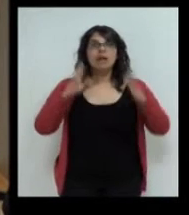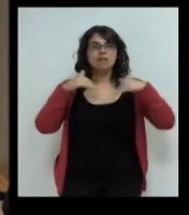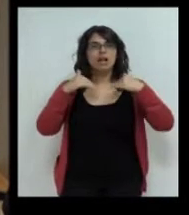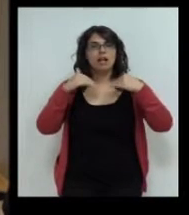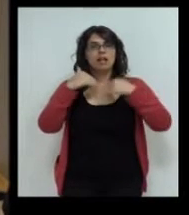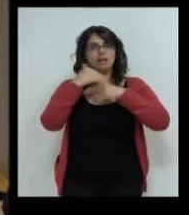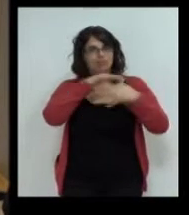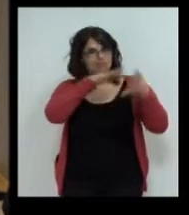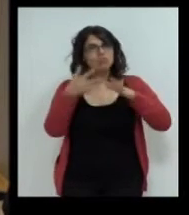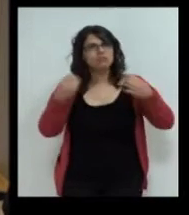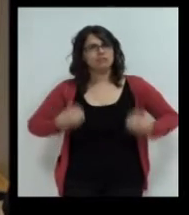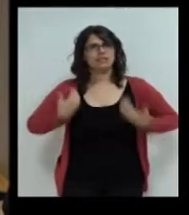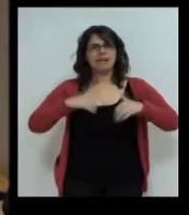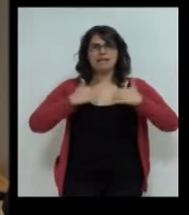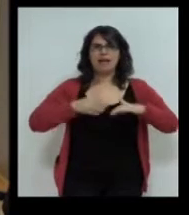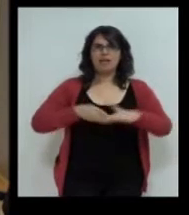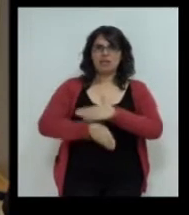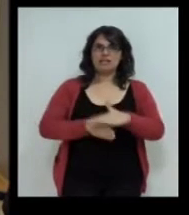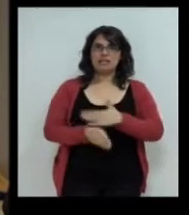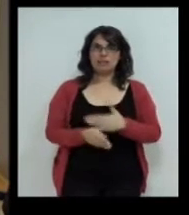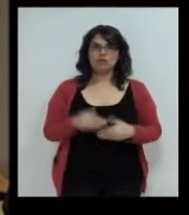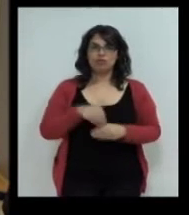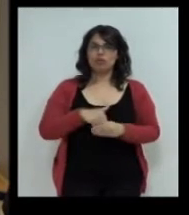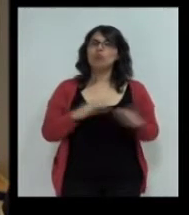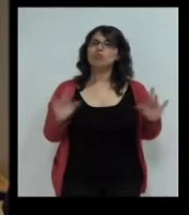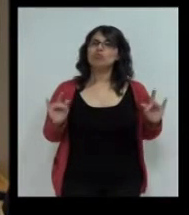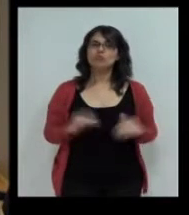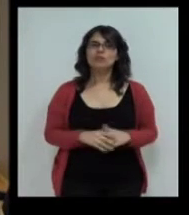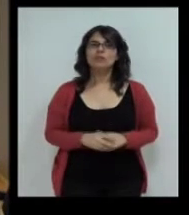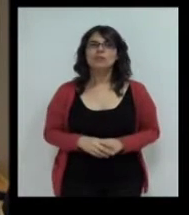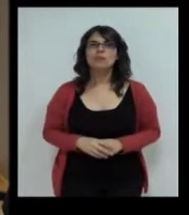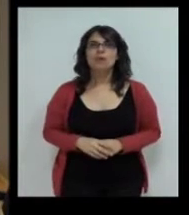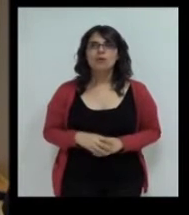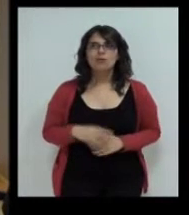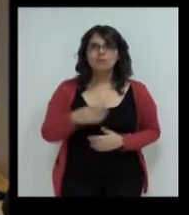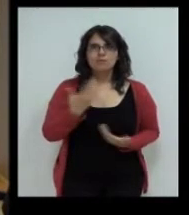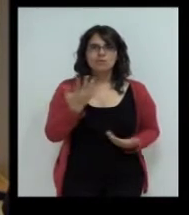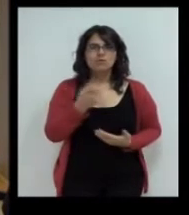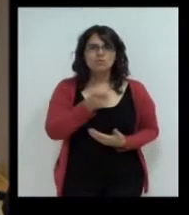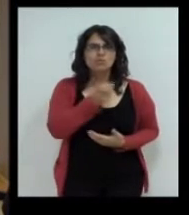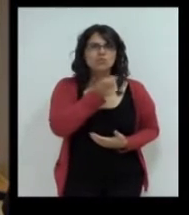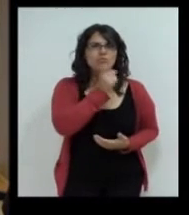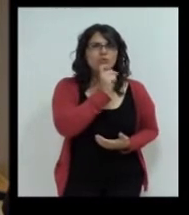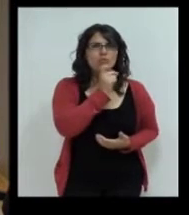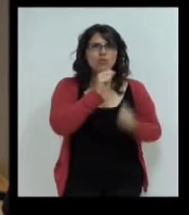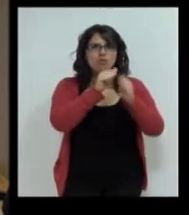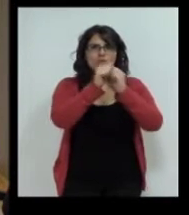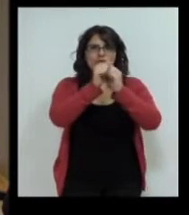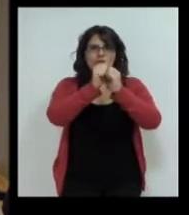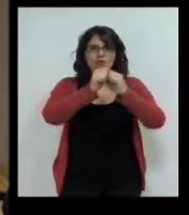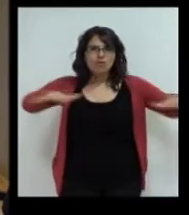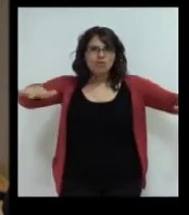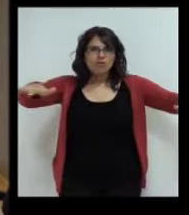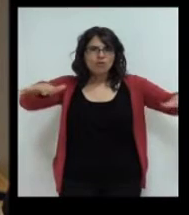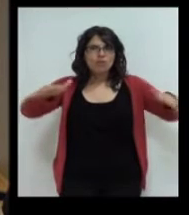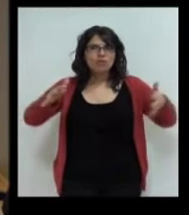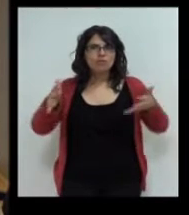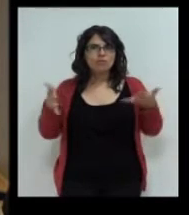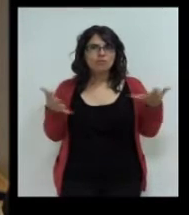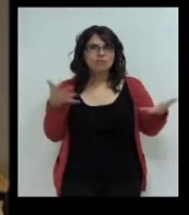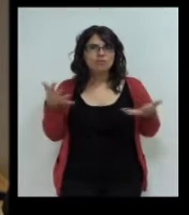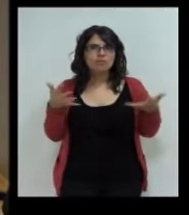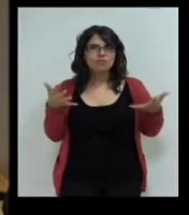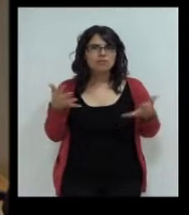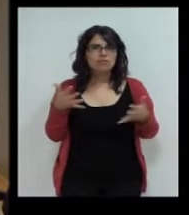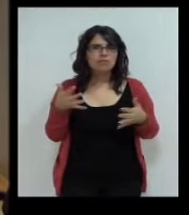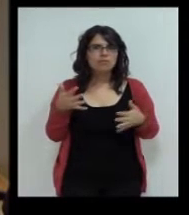accesibles, teníamos un problema de cómo señalizarlo o darlo a comunicar a las personas que